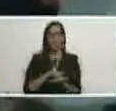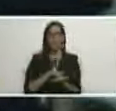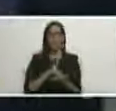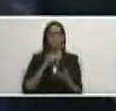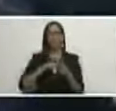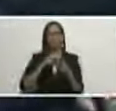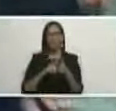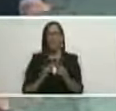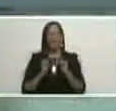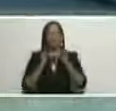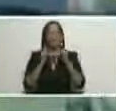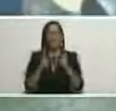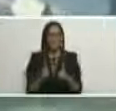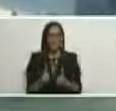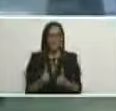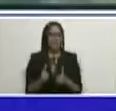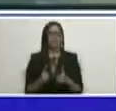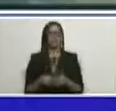entonces empecé.